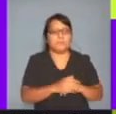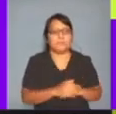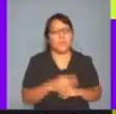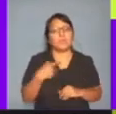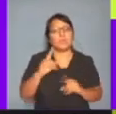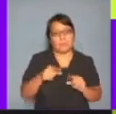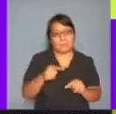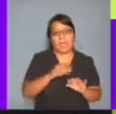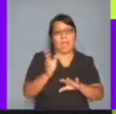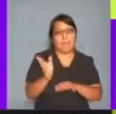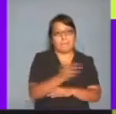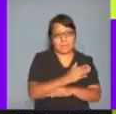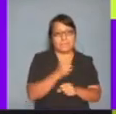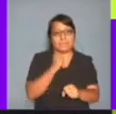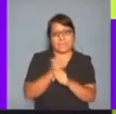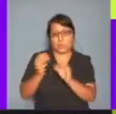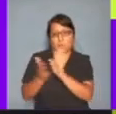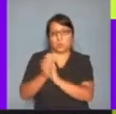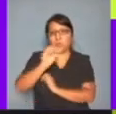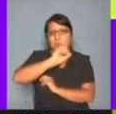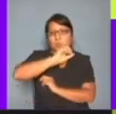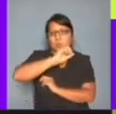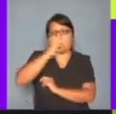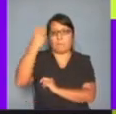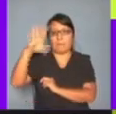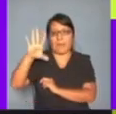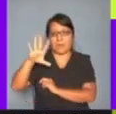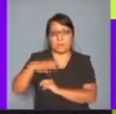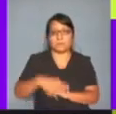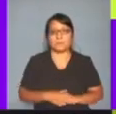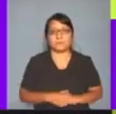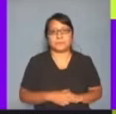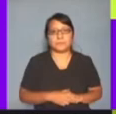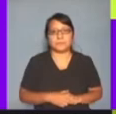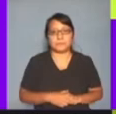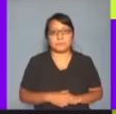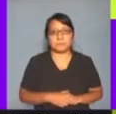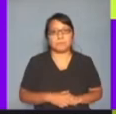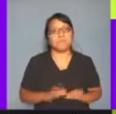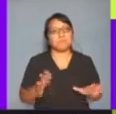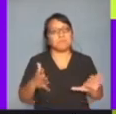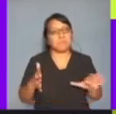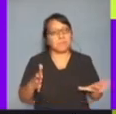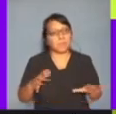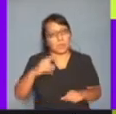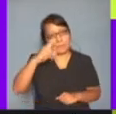banco en esto que hace un tiempo